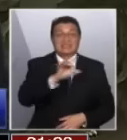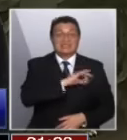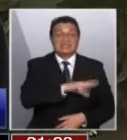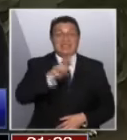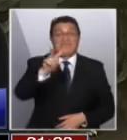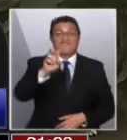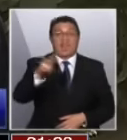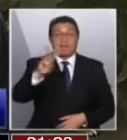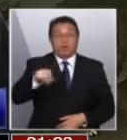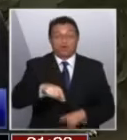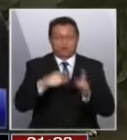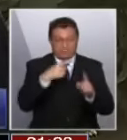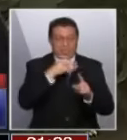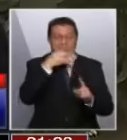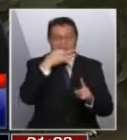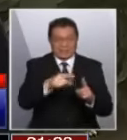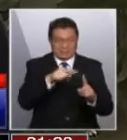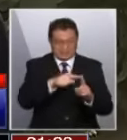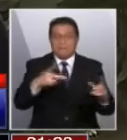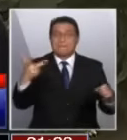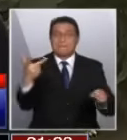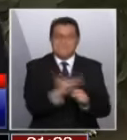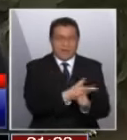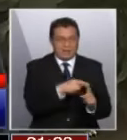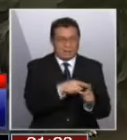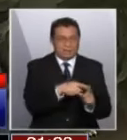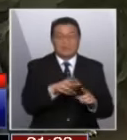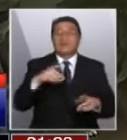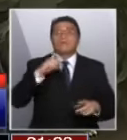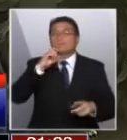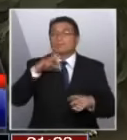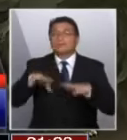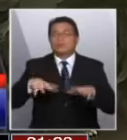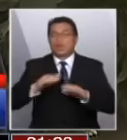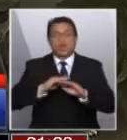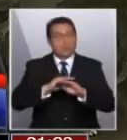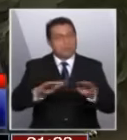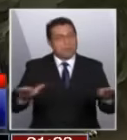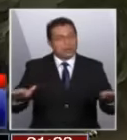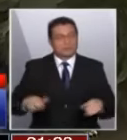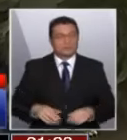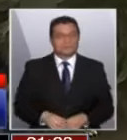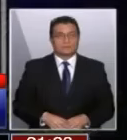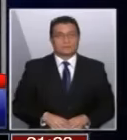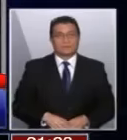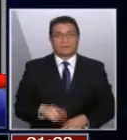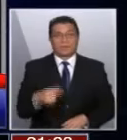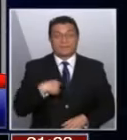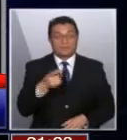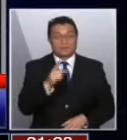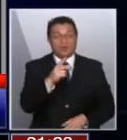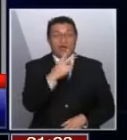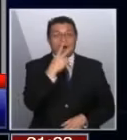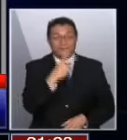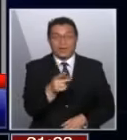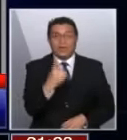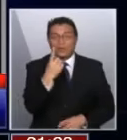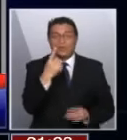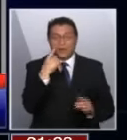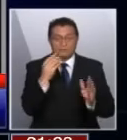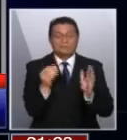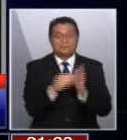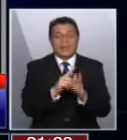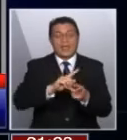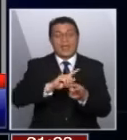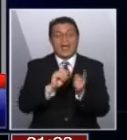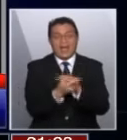digan Esto está mal no importa quién lo haga senador pero no veo una intención precisamente de enmendar el